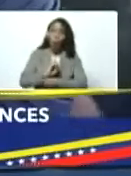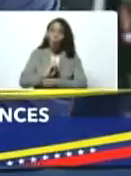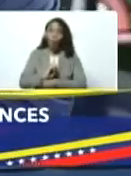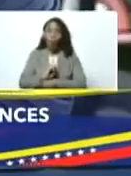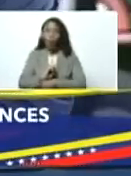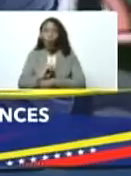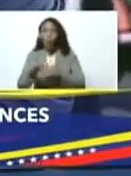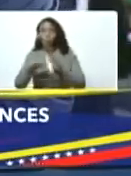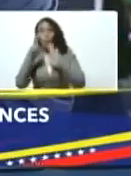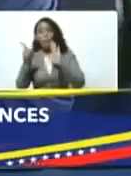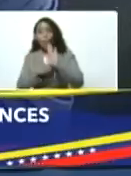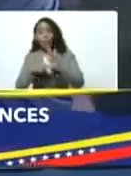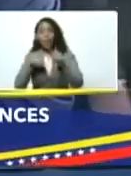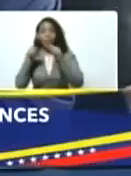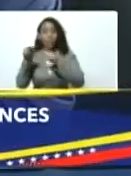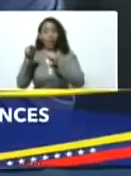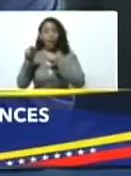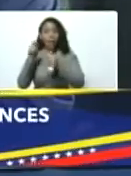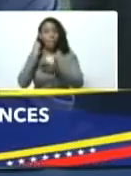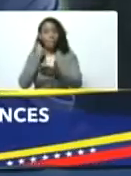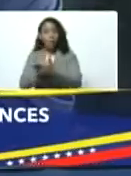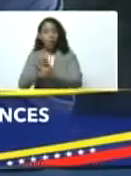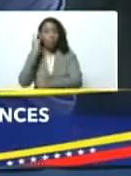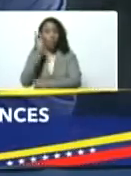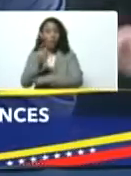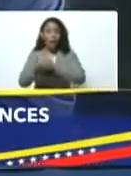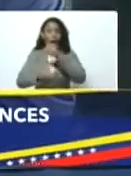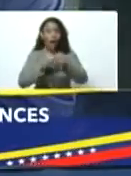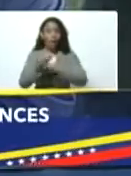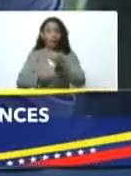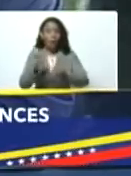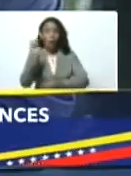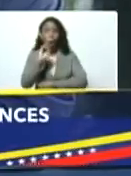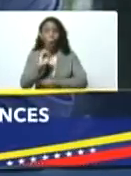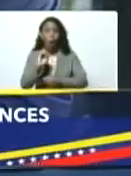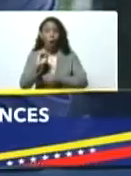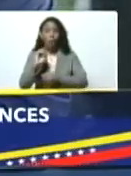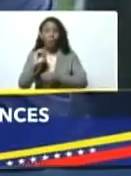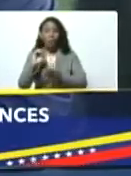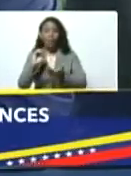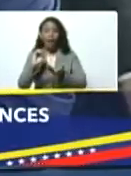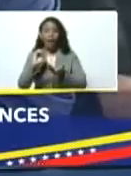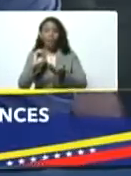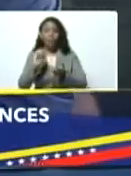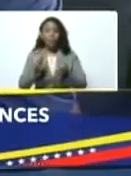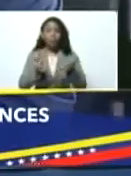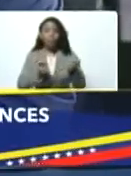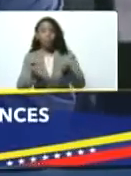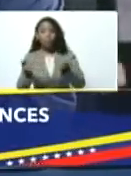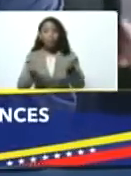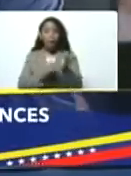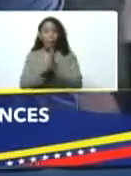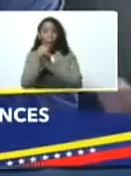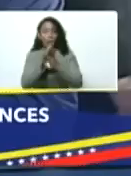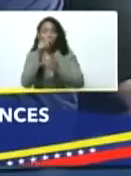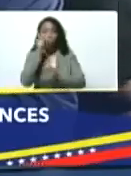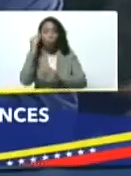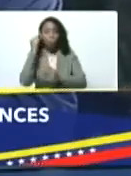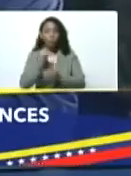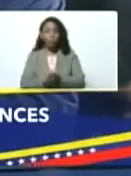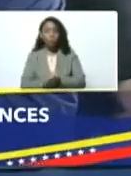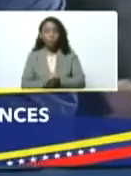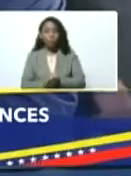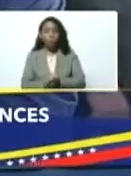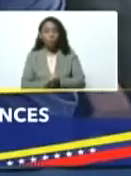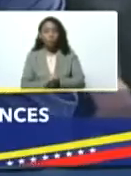o total de este pago que debería ser o de trámites administrativos el emprendedor y la emprendedora.